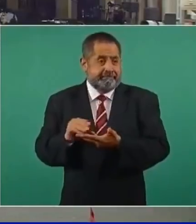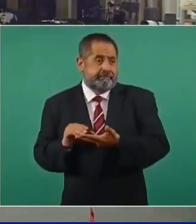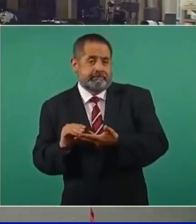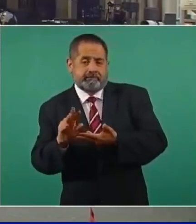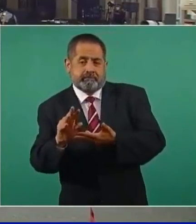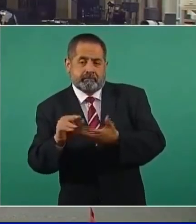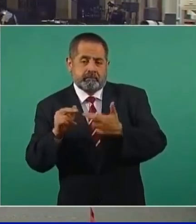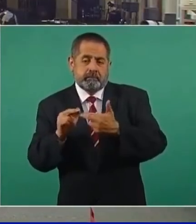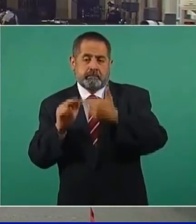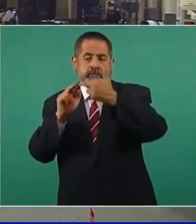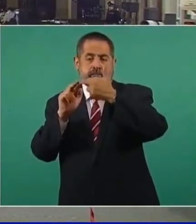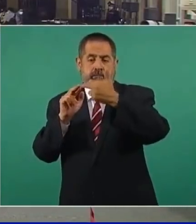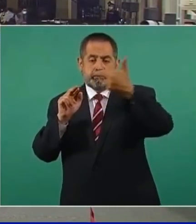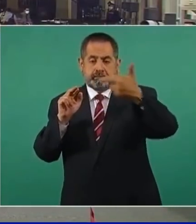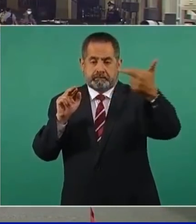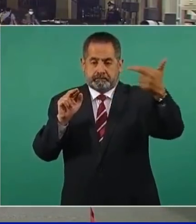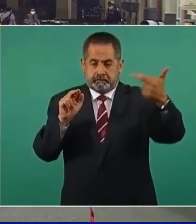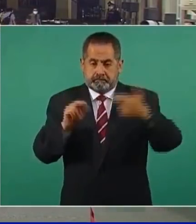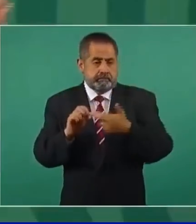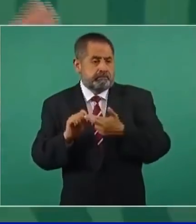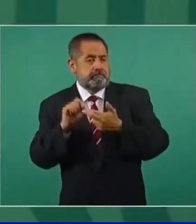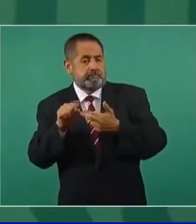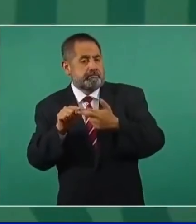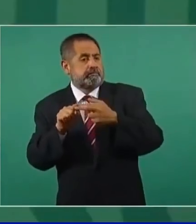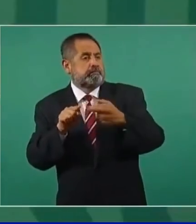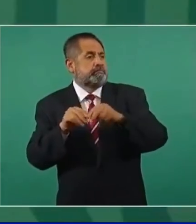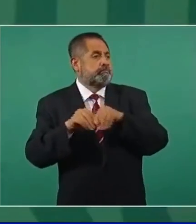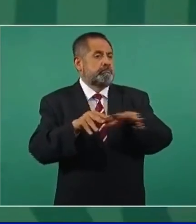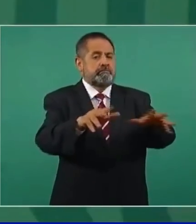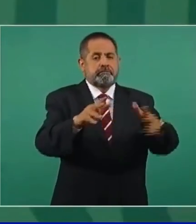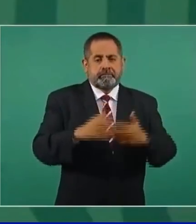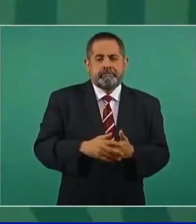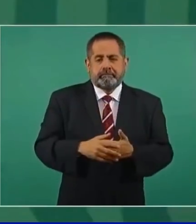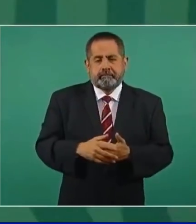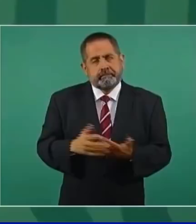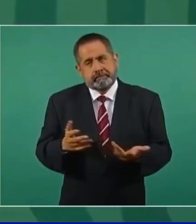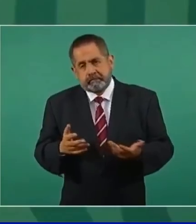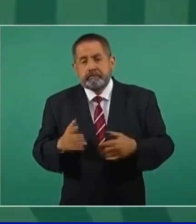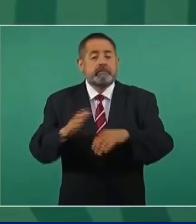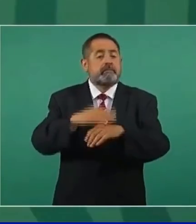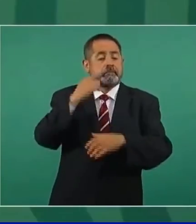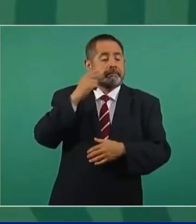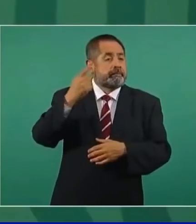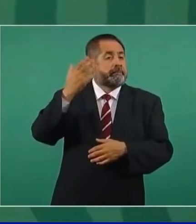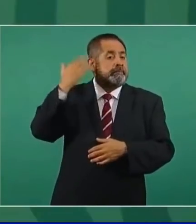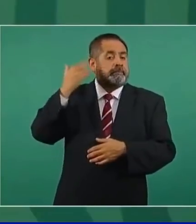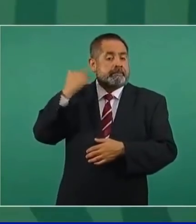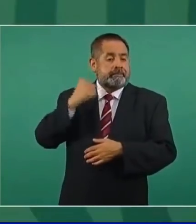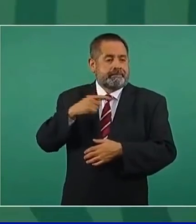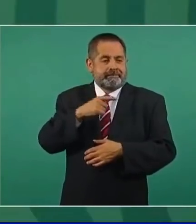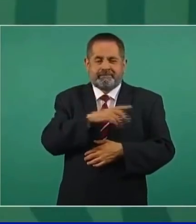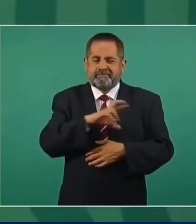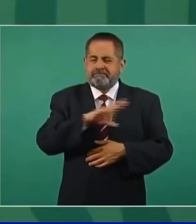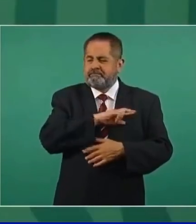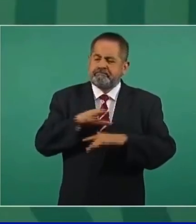subir la energía, porque con la privatización de la industria eléctrica